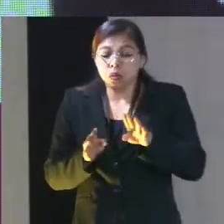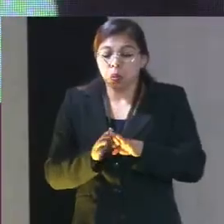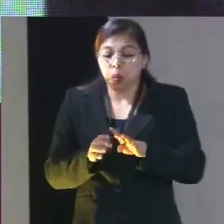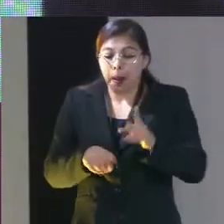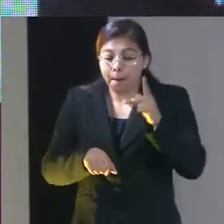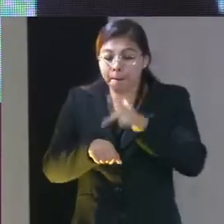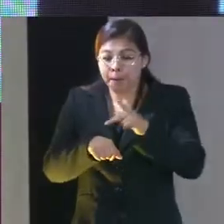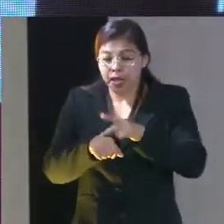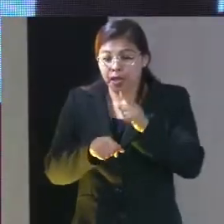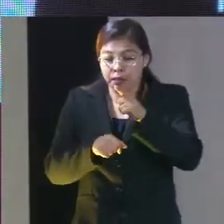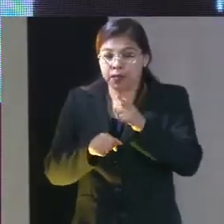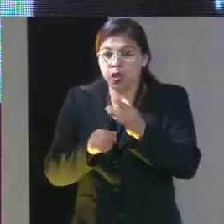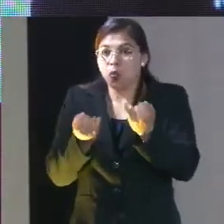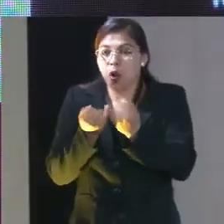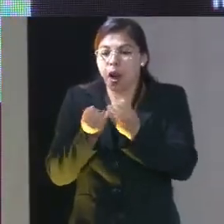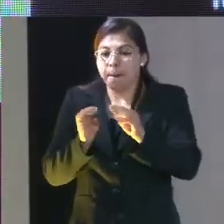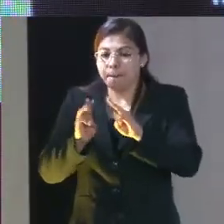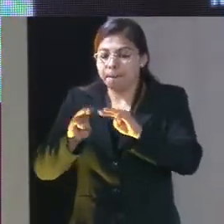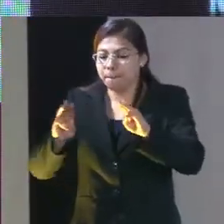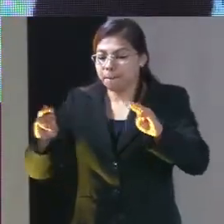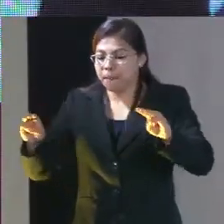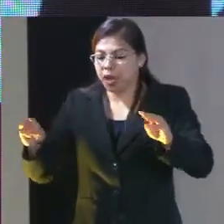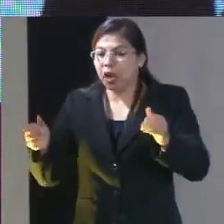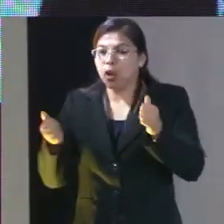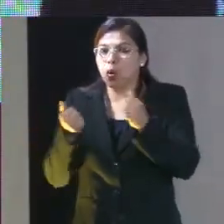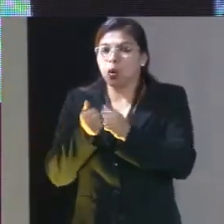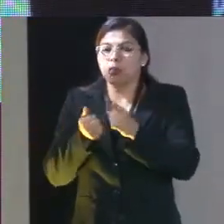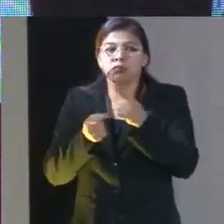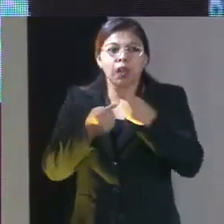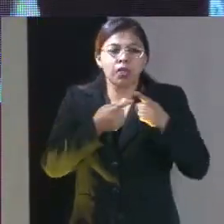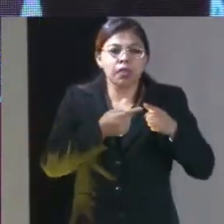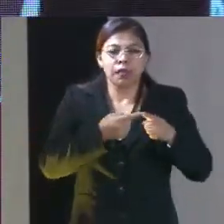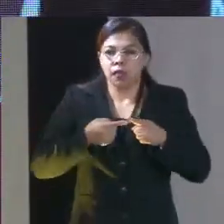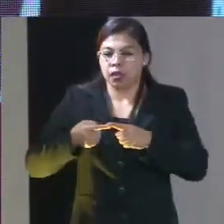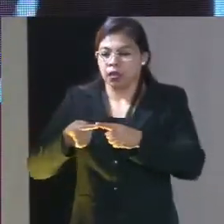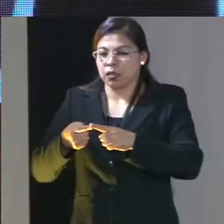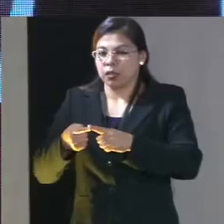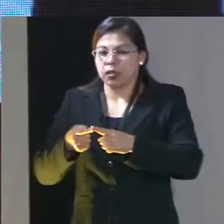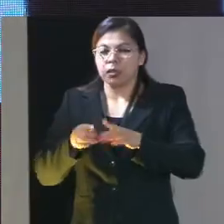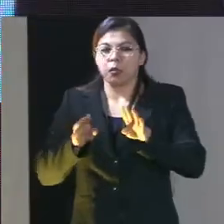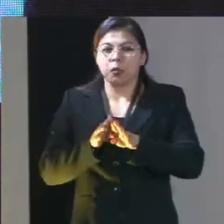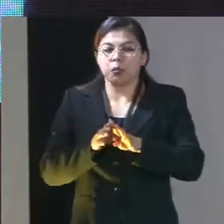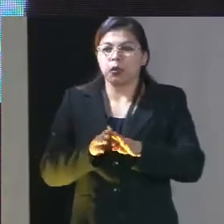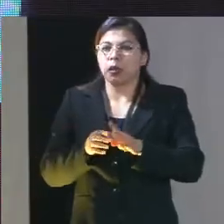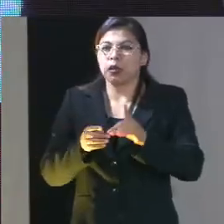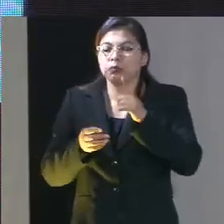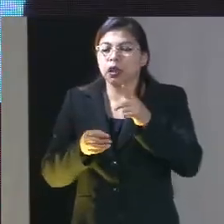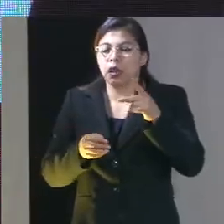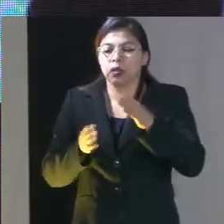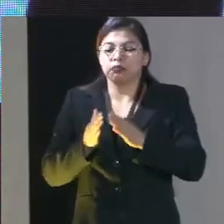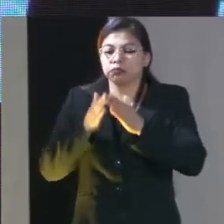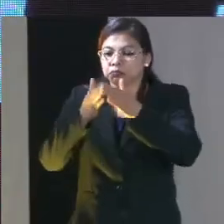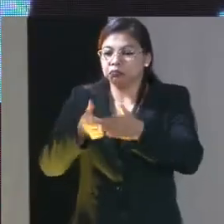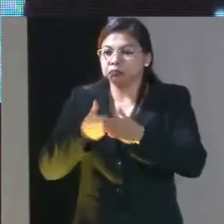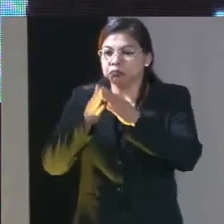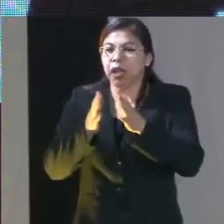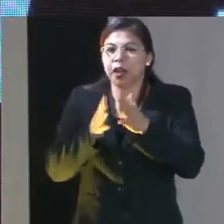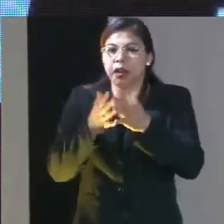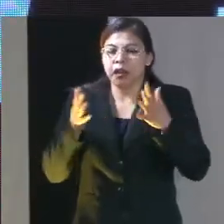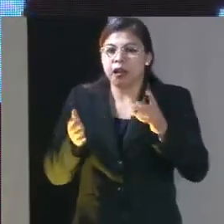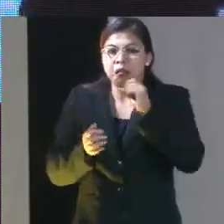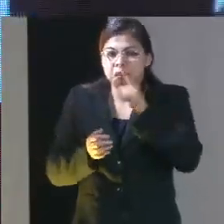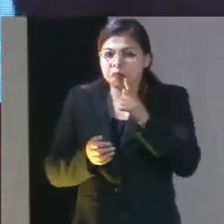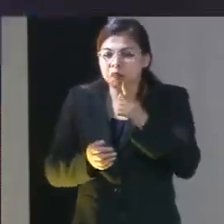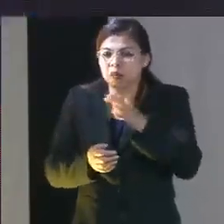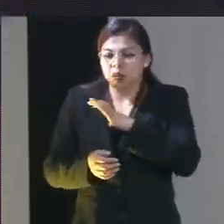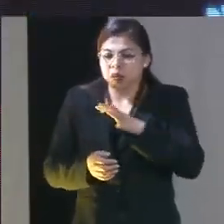piedra del mar, con un montón de puertos naturales, o de los grandes 5 ríos navegables de China,